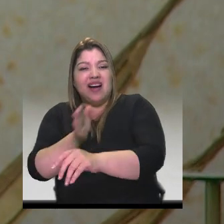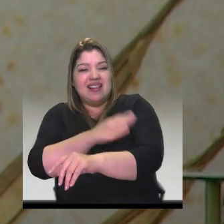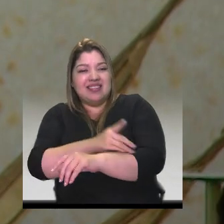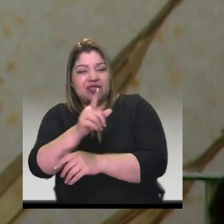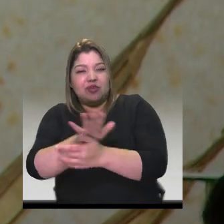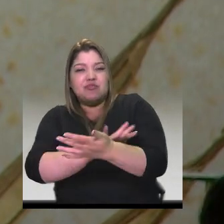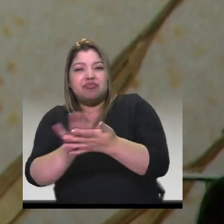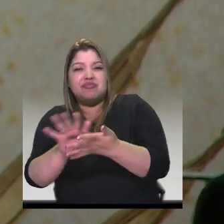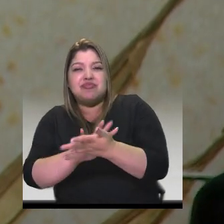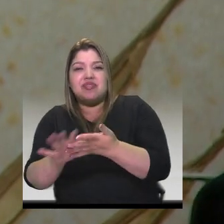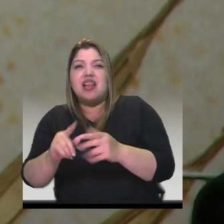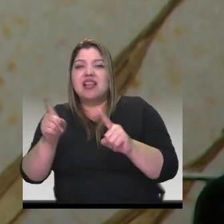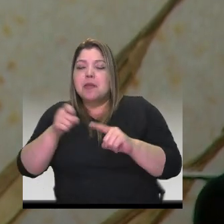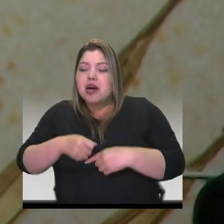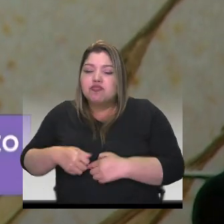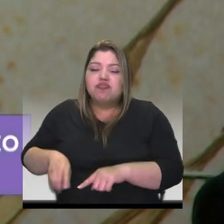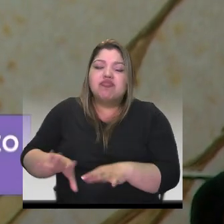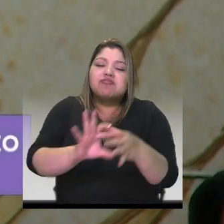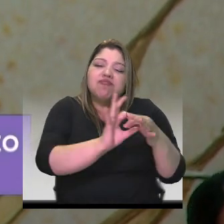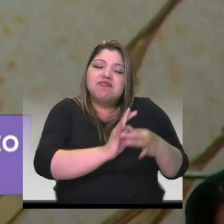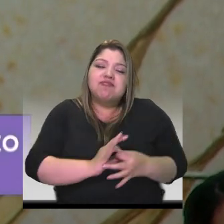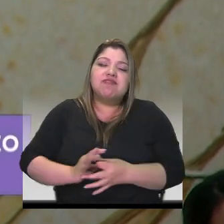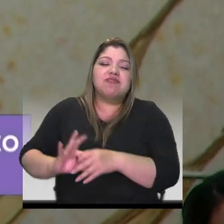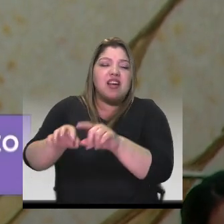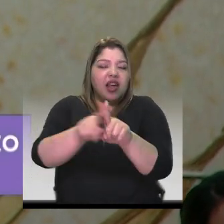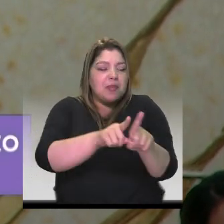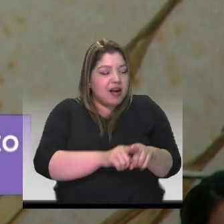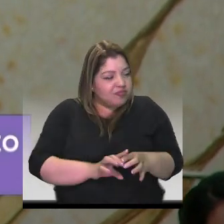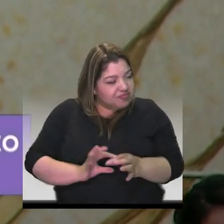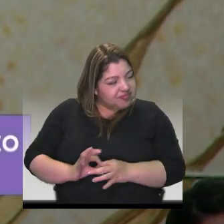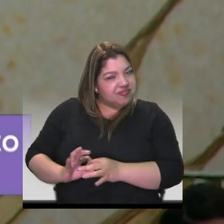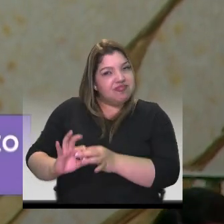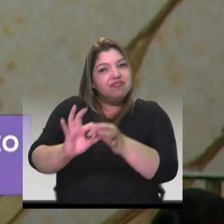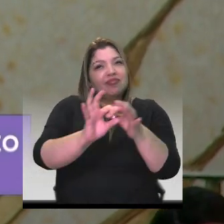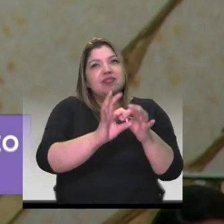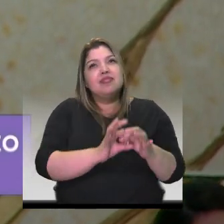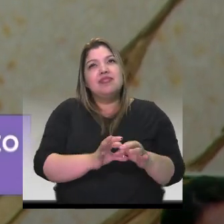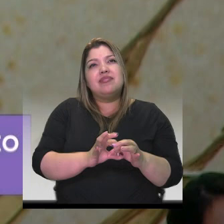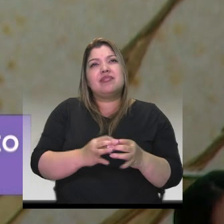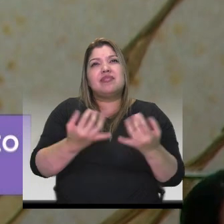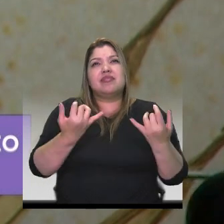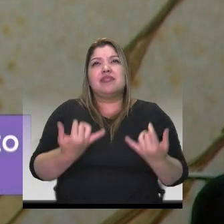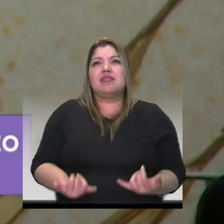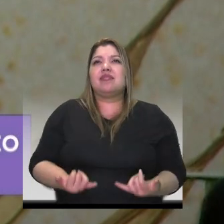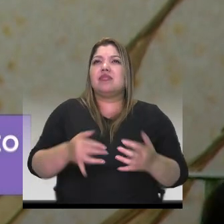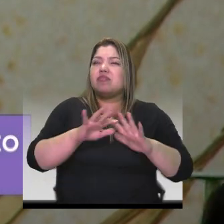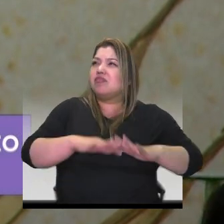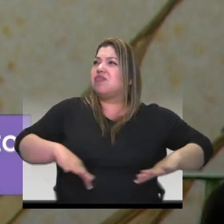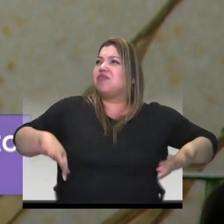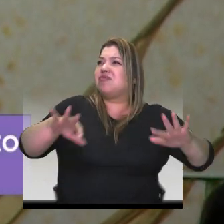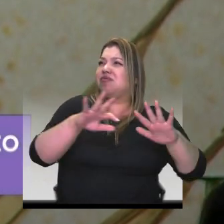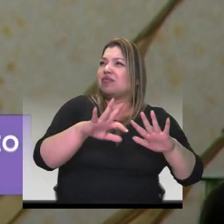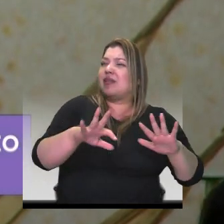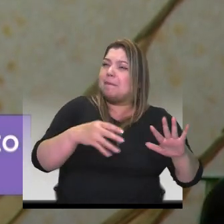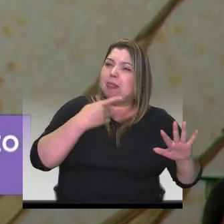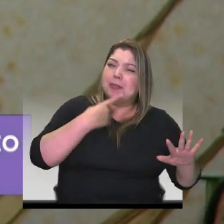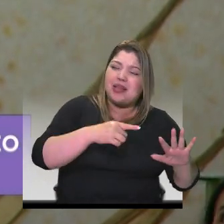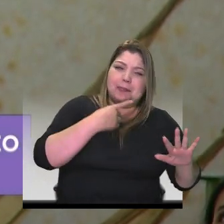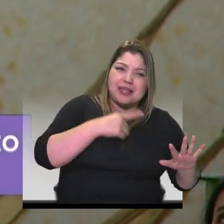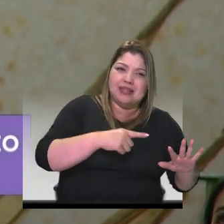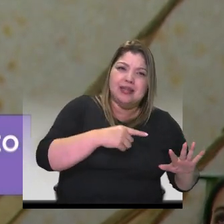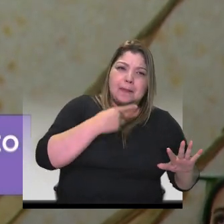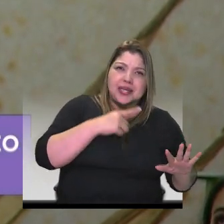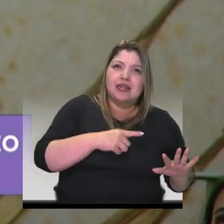hermandad. Hoy en tanto caos tan innecesario, ¿cómo uno puede abordar esa cercanía y esa